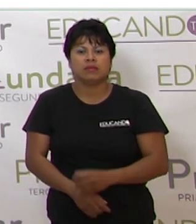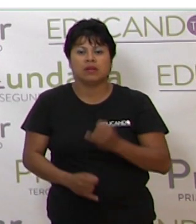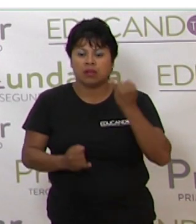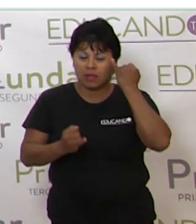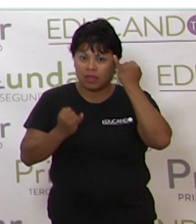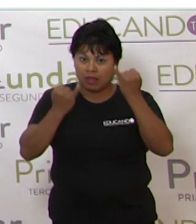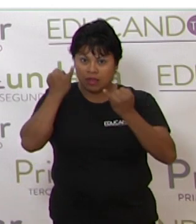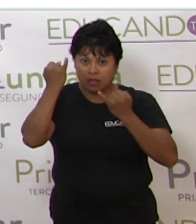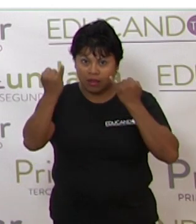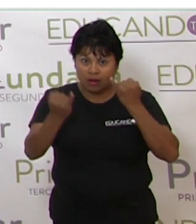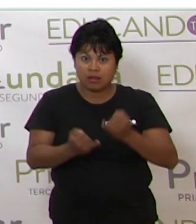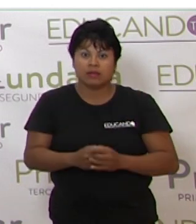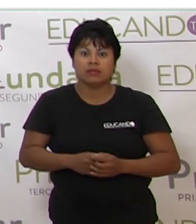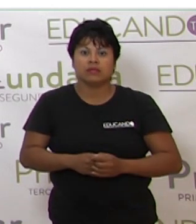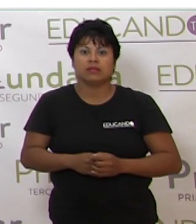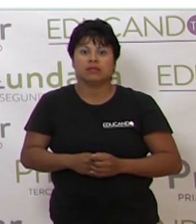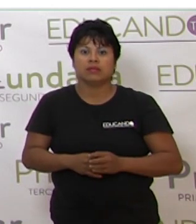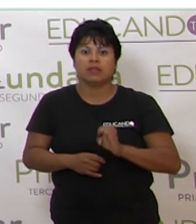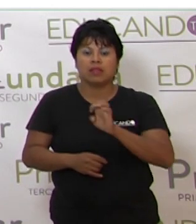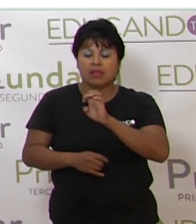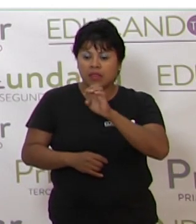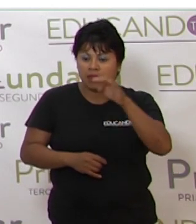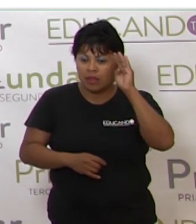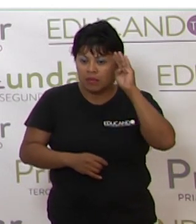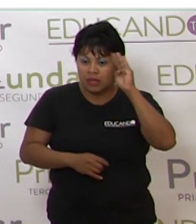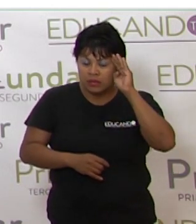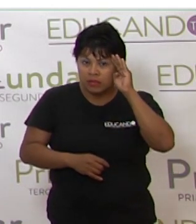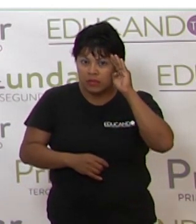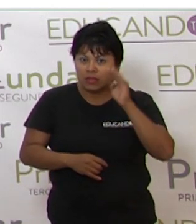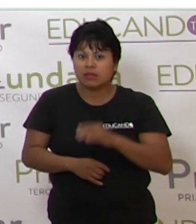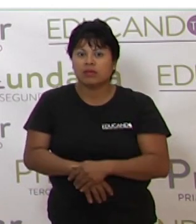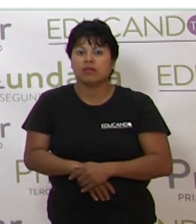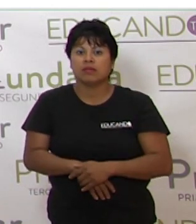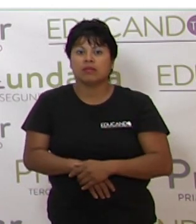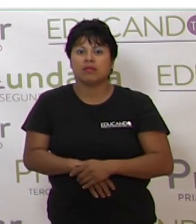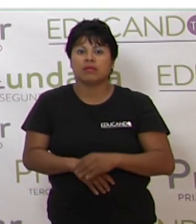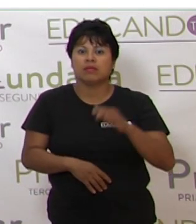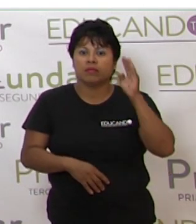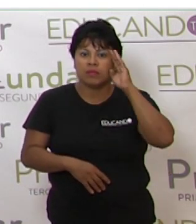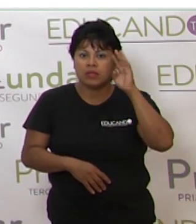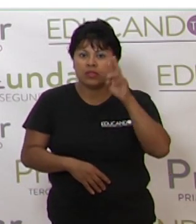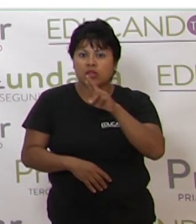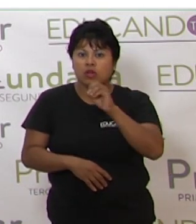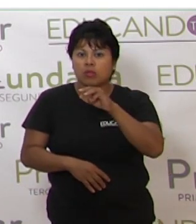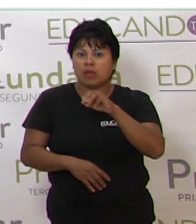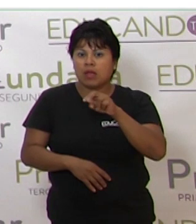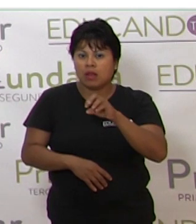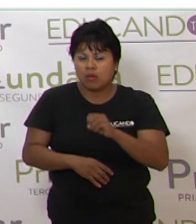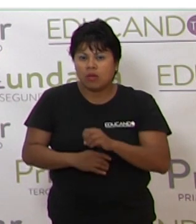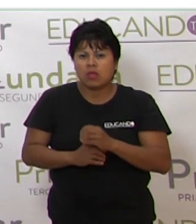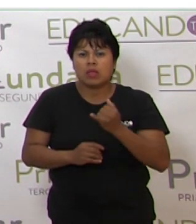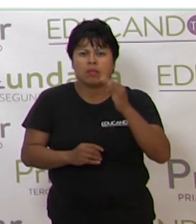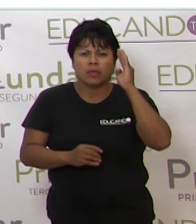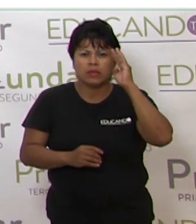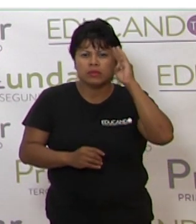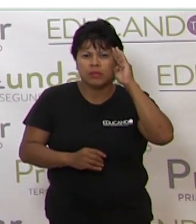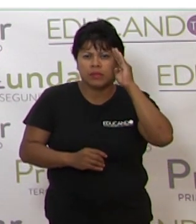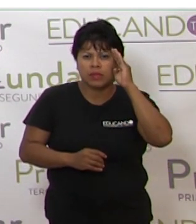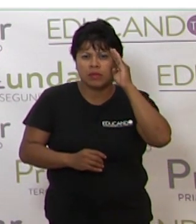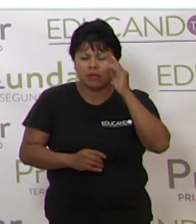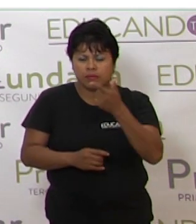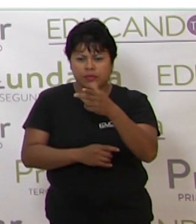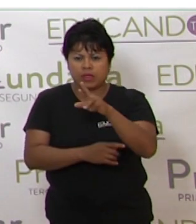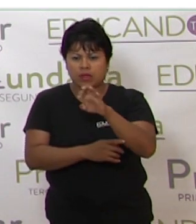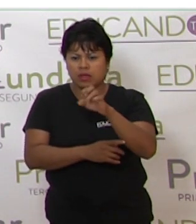ideales del pensamiento clásico, del pensamiento romano y del pensamiento griego.